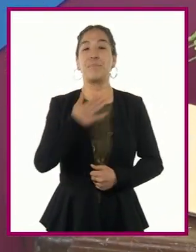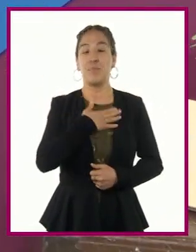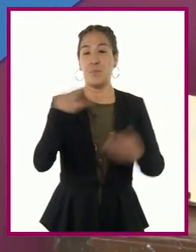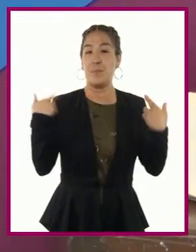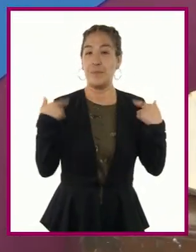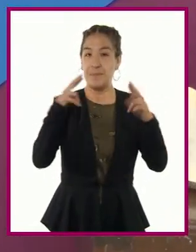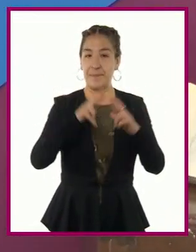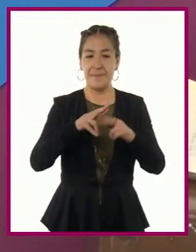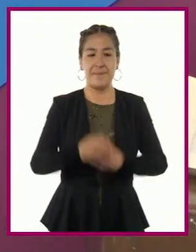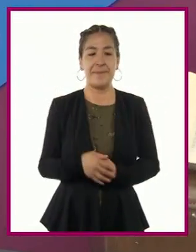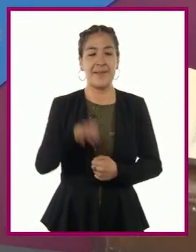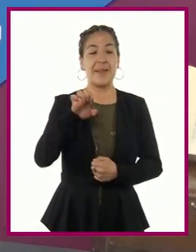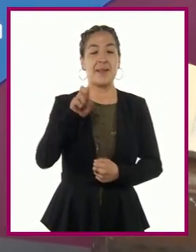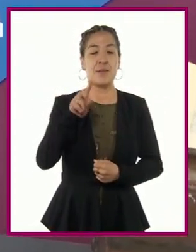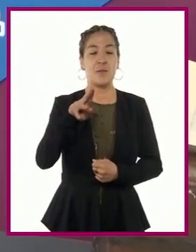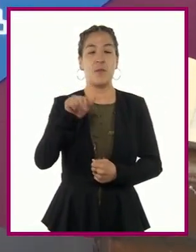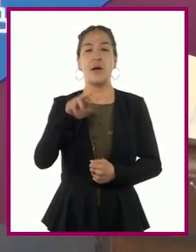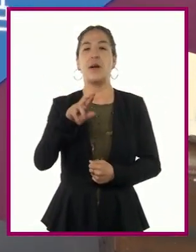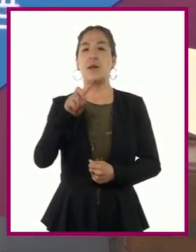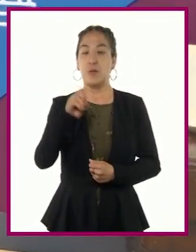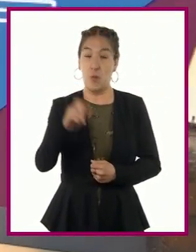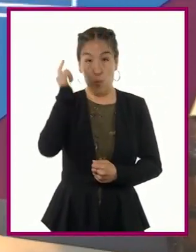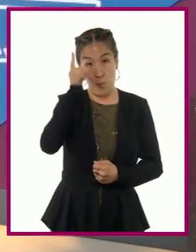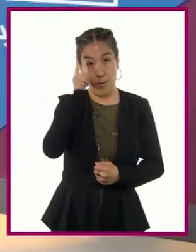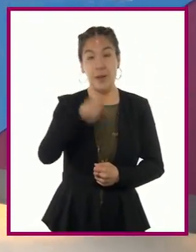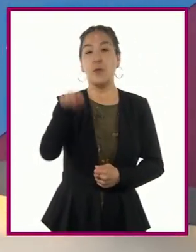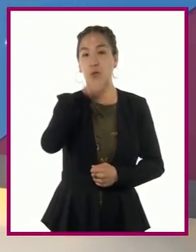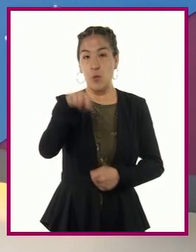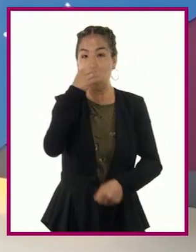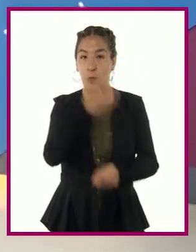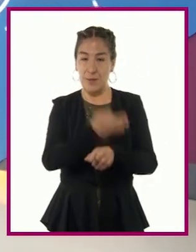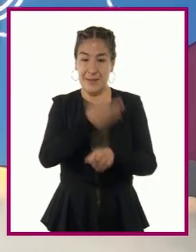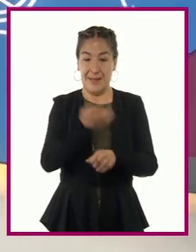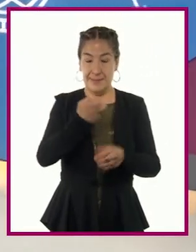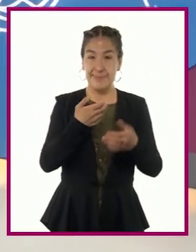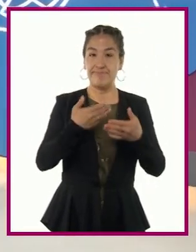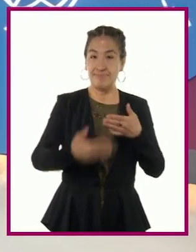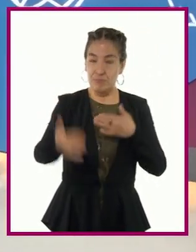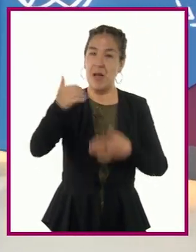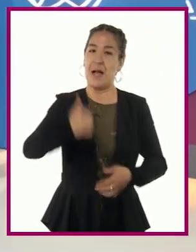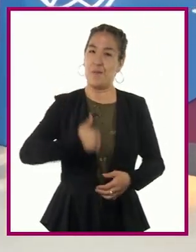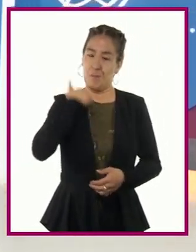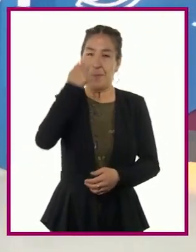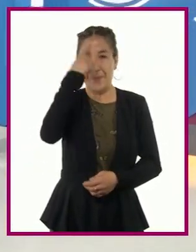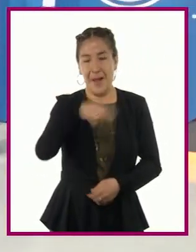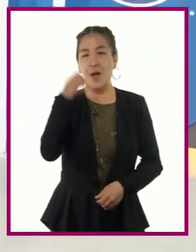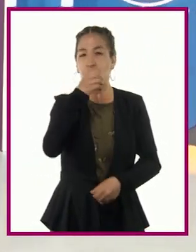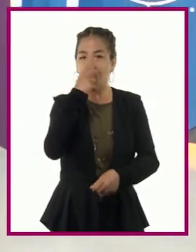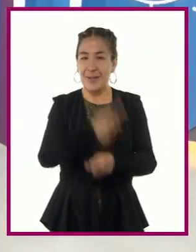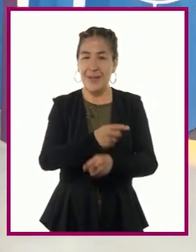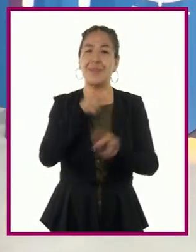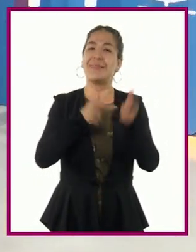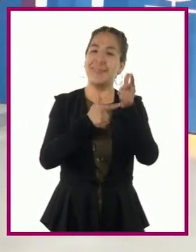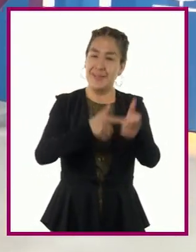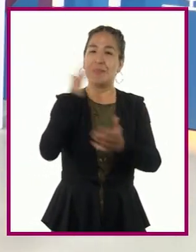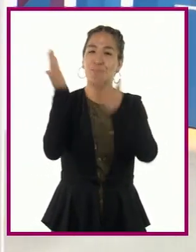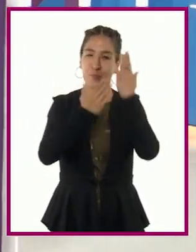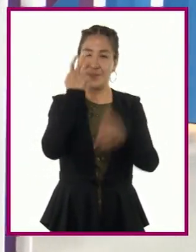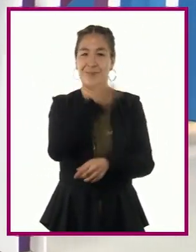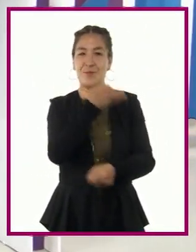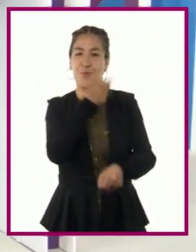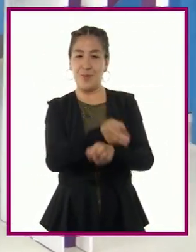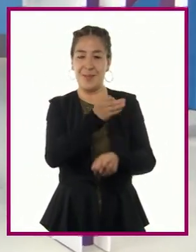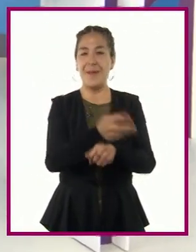el profesor Eduardo Monroy y espero que en estos días estén aprovechando la oportunidad de estudiar en esta